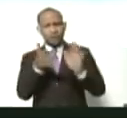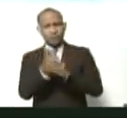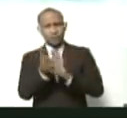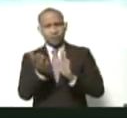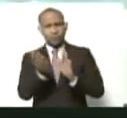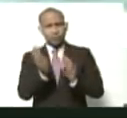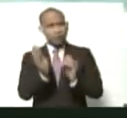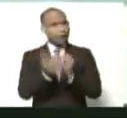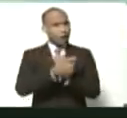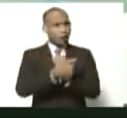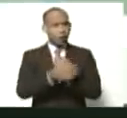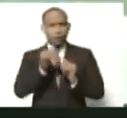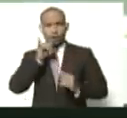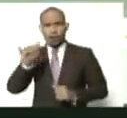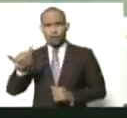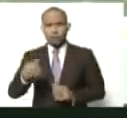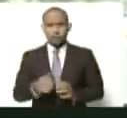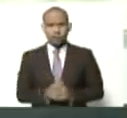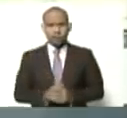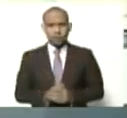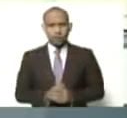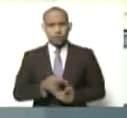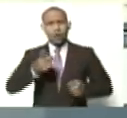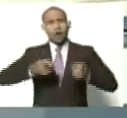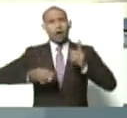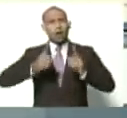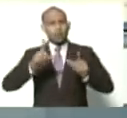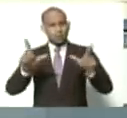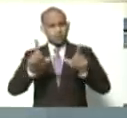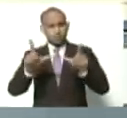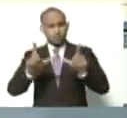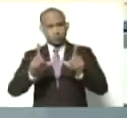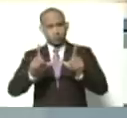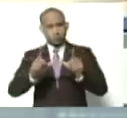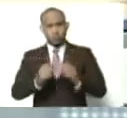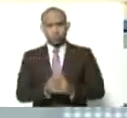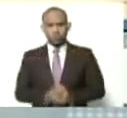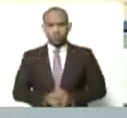tapar la denuncia, algunos medios tratan de